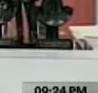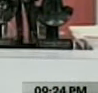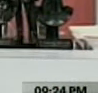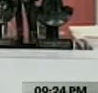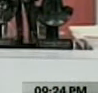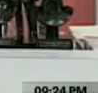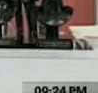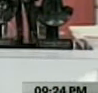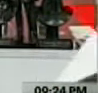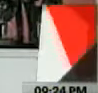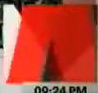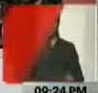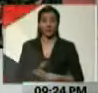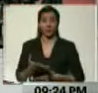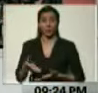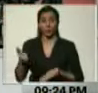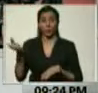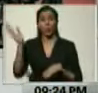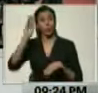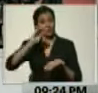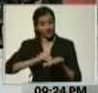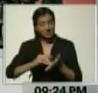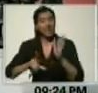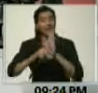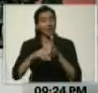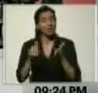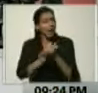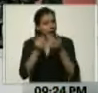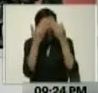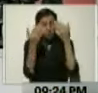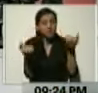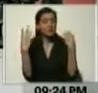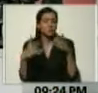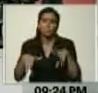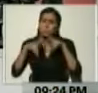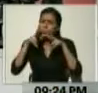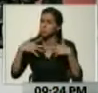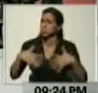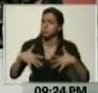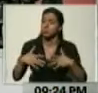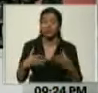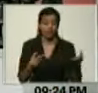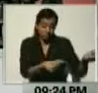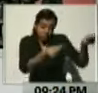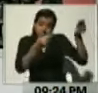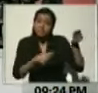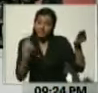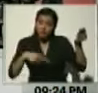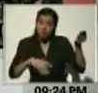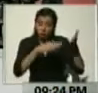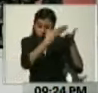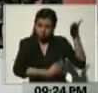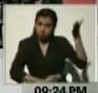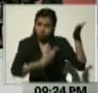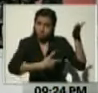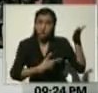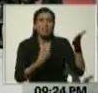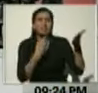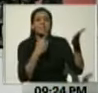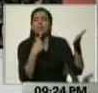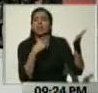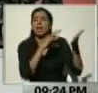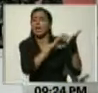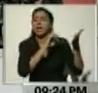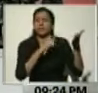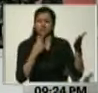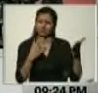Porque la lucha es larga. Bueno, aquí estamos otra vez. Ley de amnesia criminal. La tengo en mis manos. Ella dice que no, eliminamos, creen